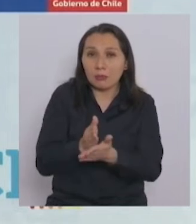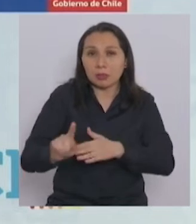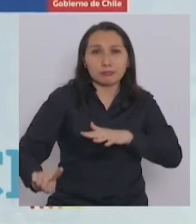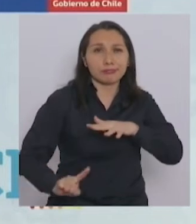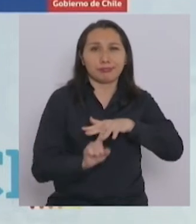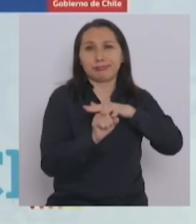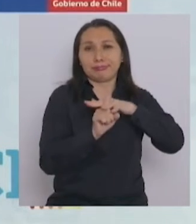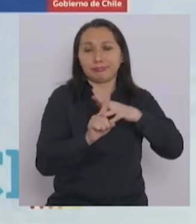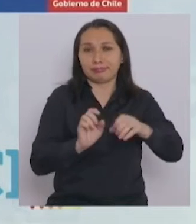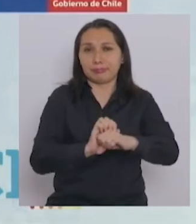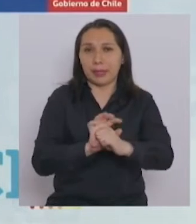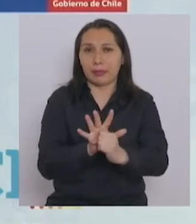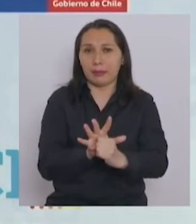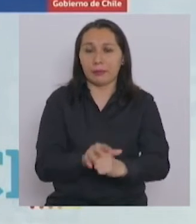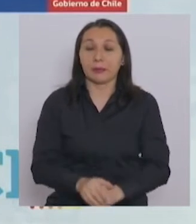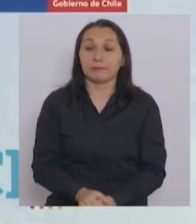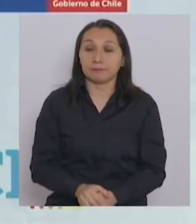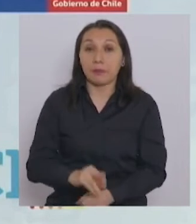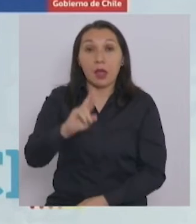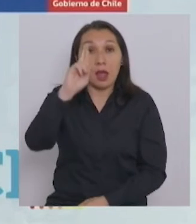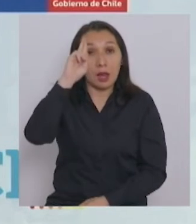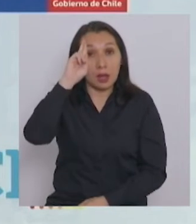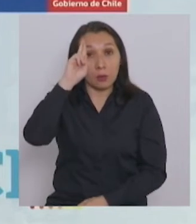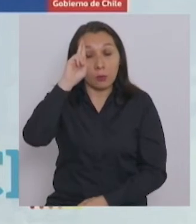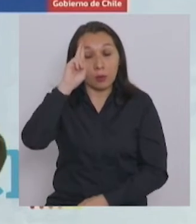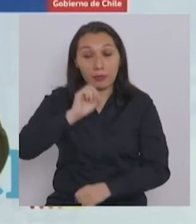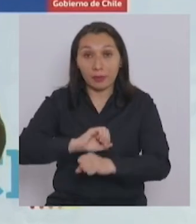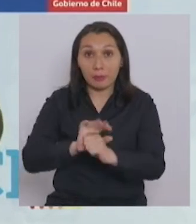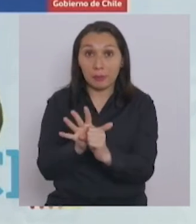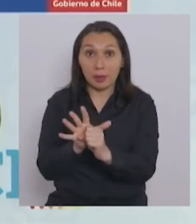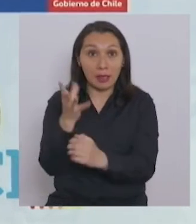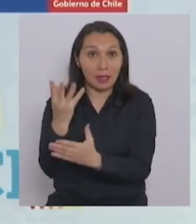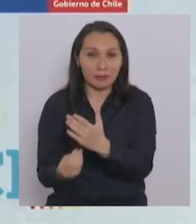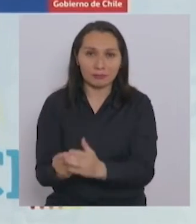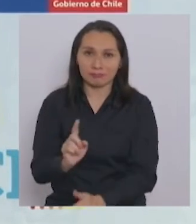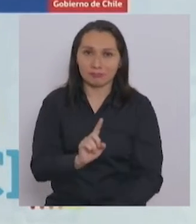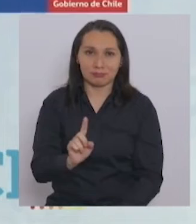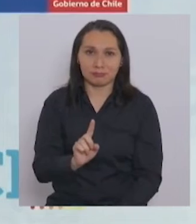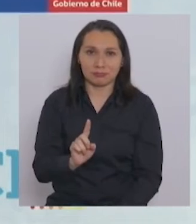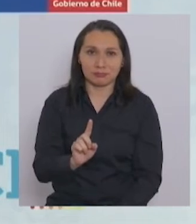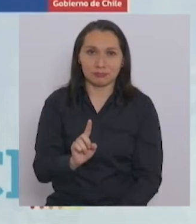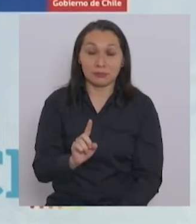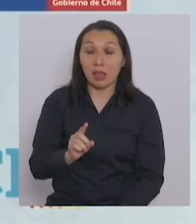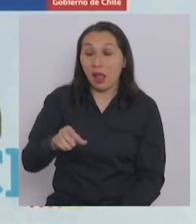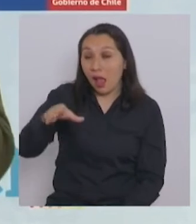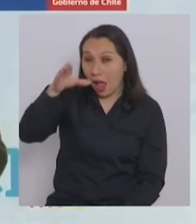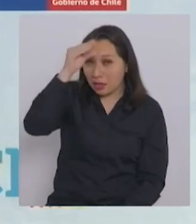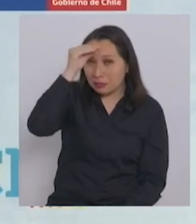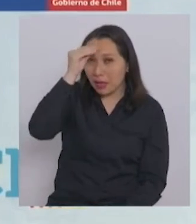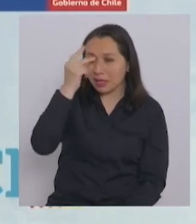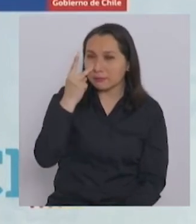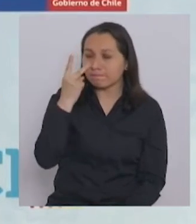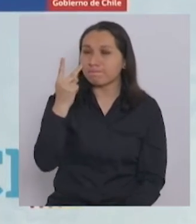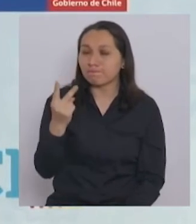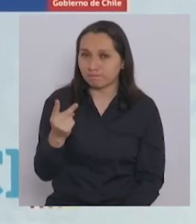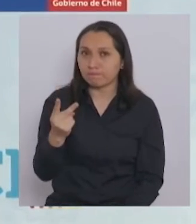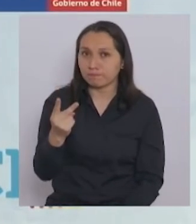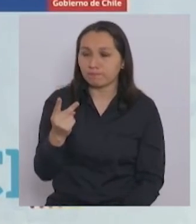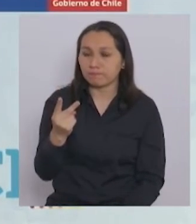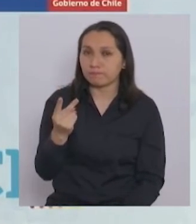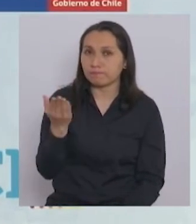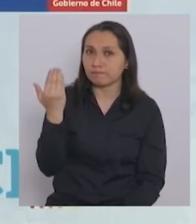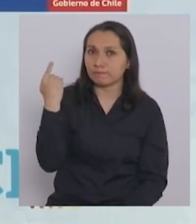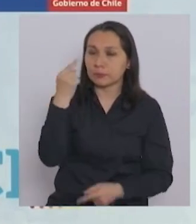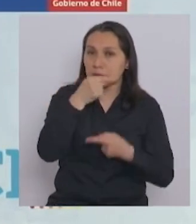pandemia. Debemos recordar que la pandemia no ha terminado. La experiencia que hemos visto en las